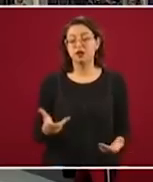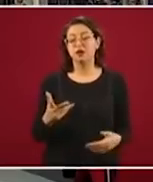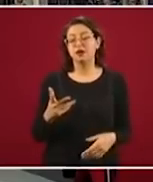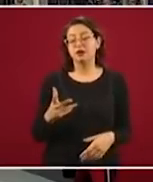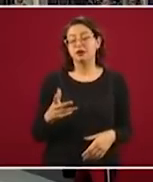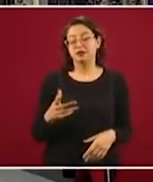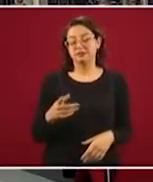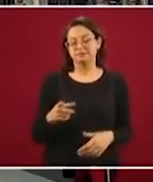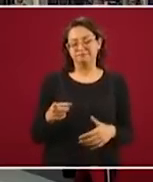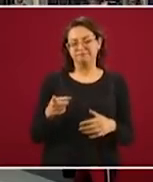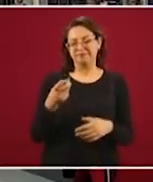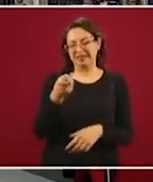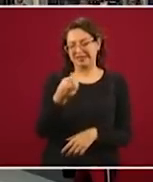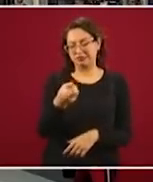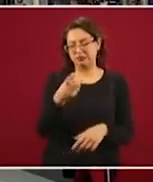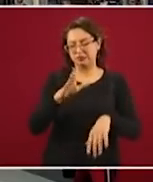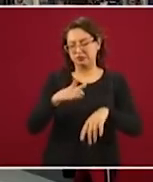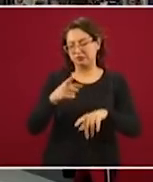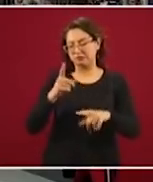estados